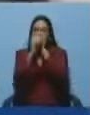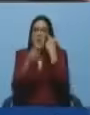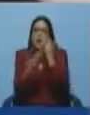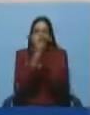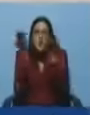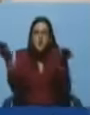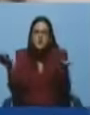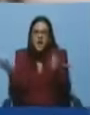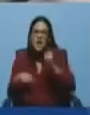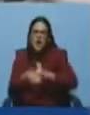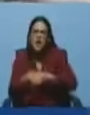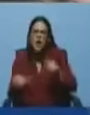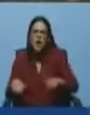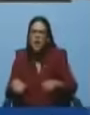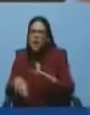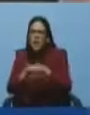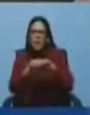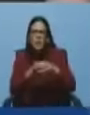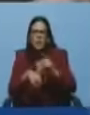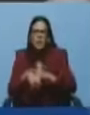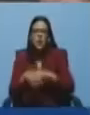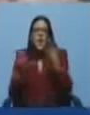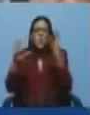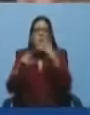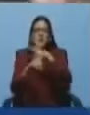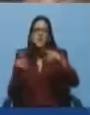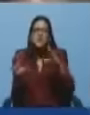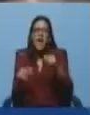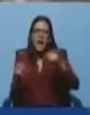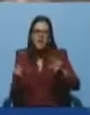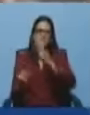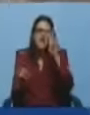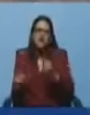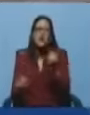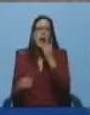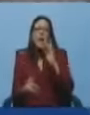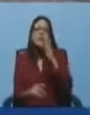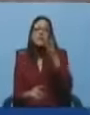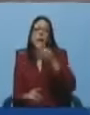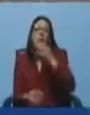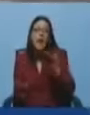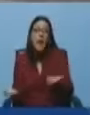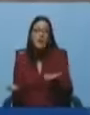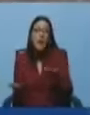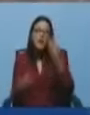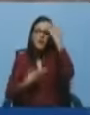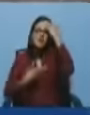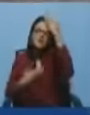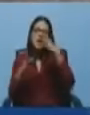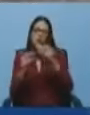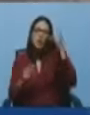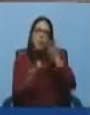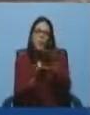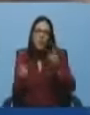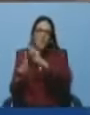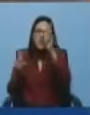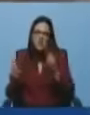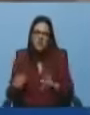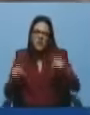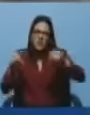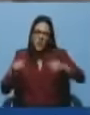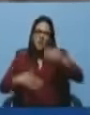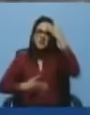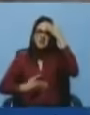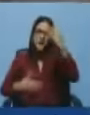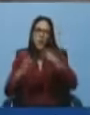Sí. ¿Qué hora es aquí? 9:30. 9:30. En Venezuela van a ser las 3 de la tarde. un saludo al pueblo de Venezuela desde aquí